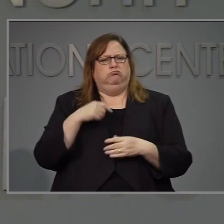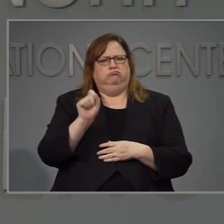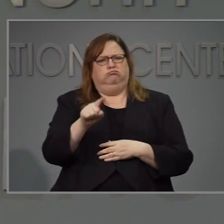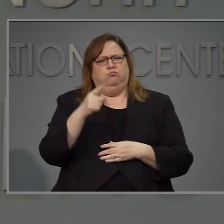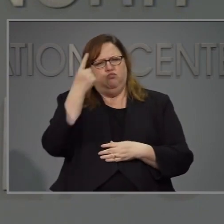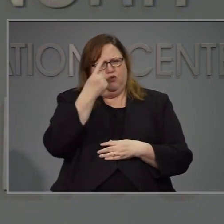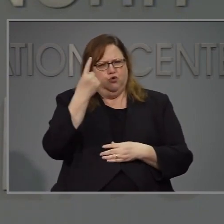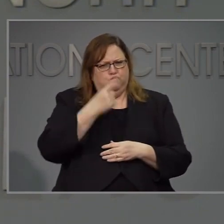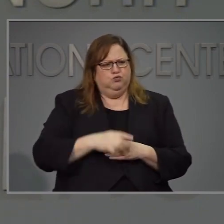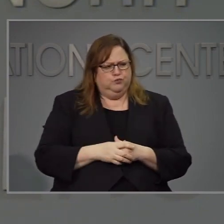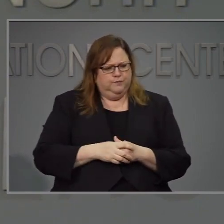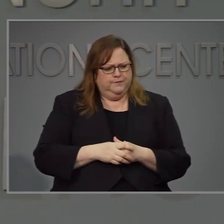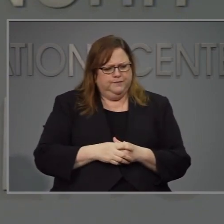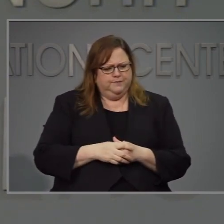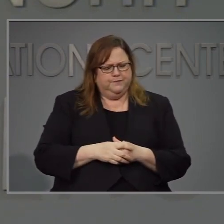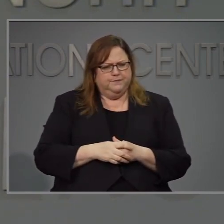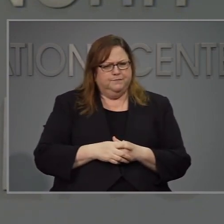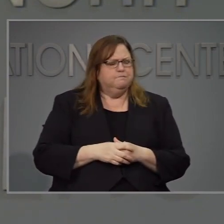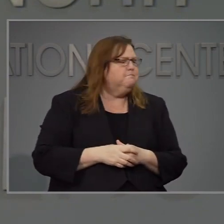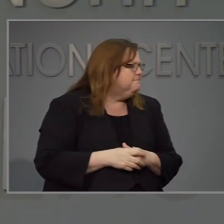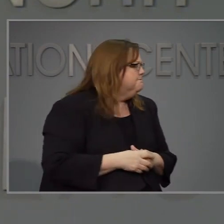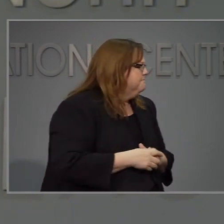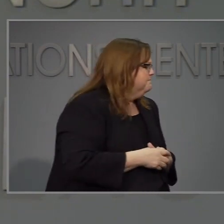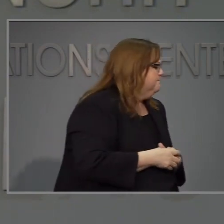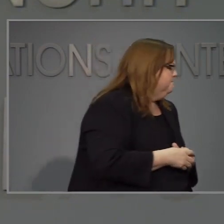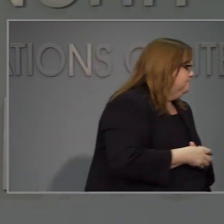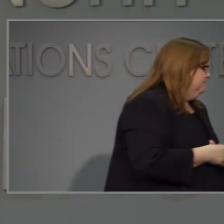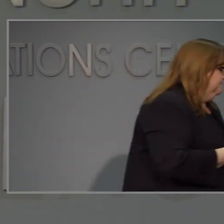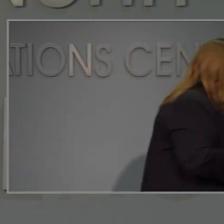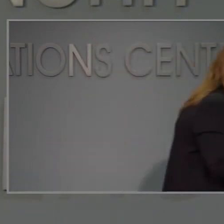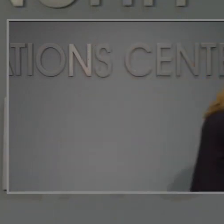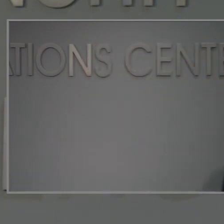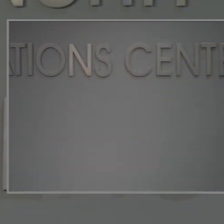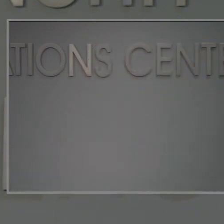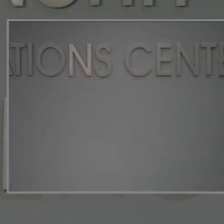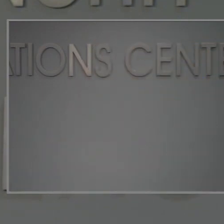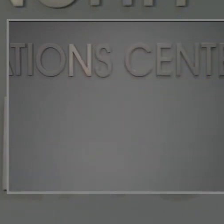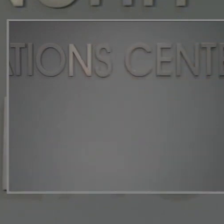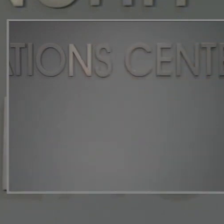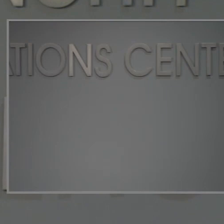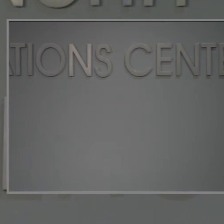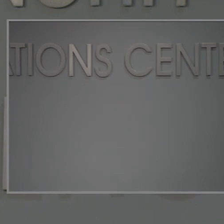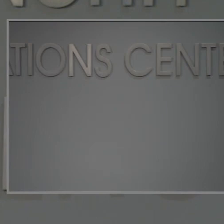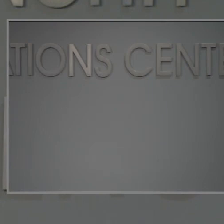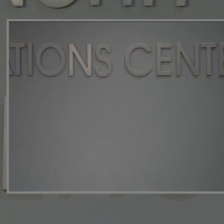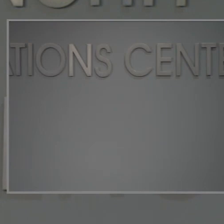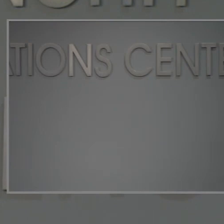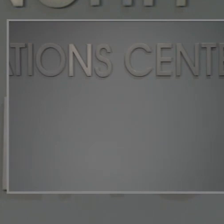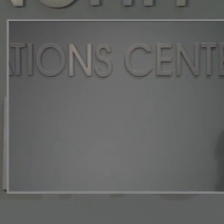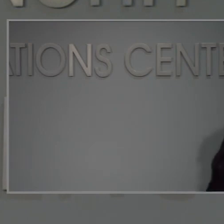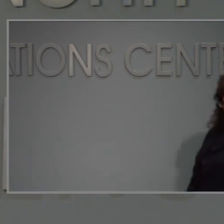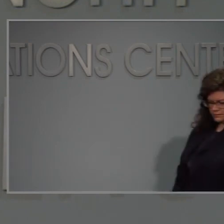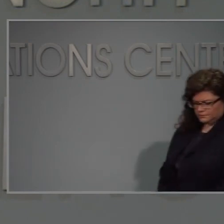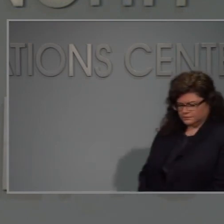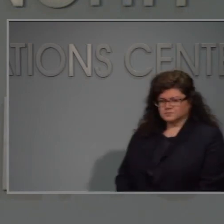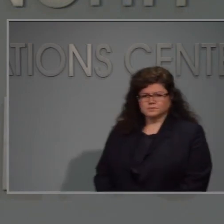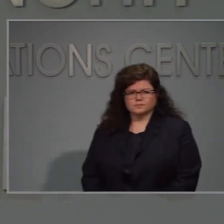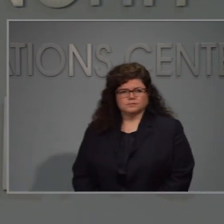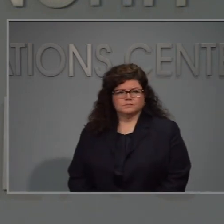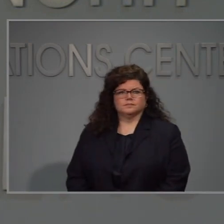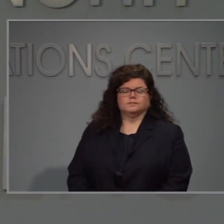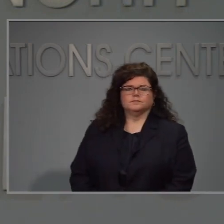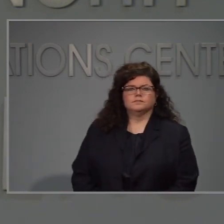casos de COVID-19 que se están reportando. Las razones porque estamos haciendo muchísimos más pruebas que antes.